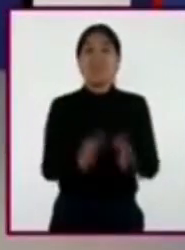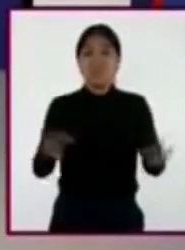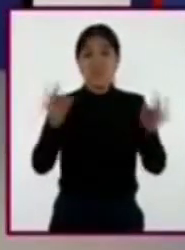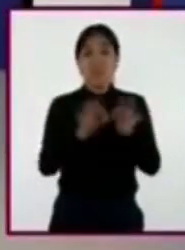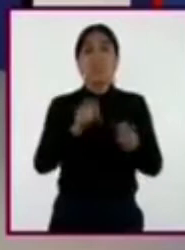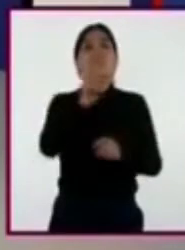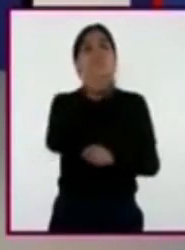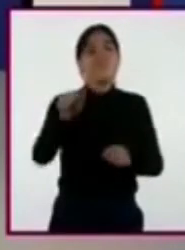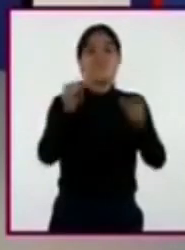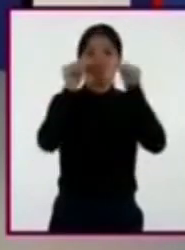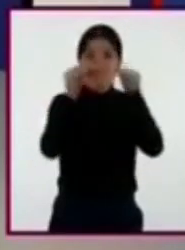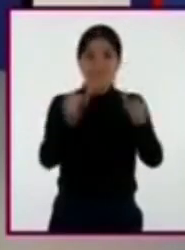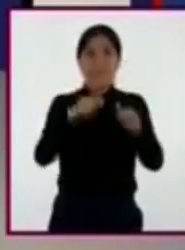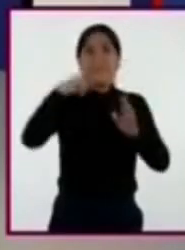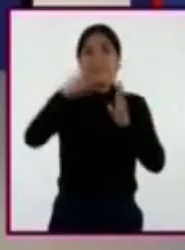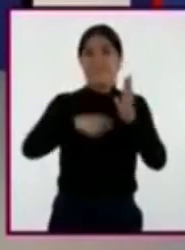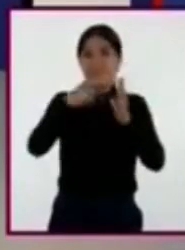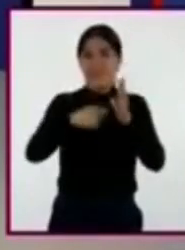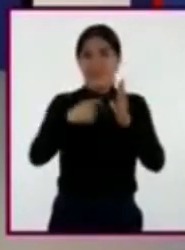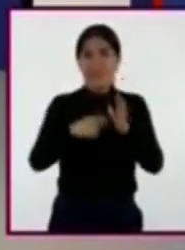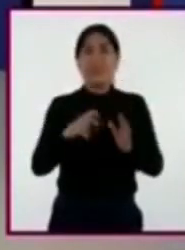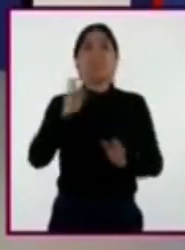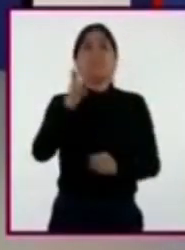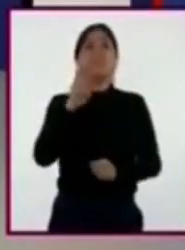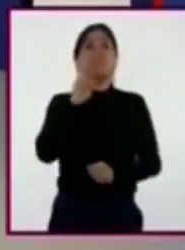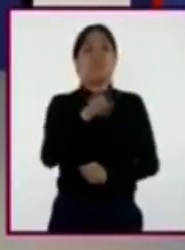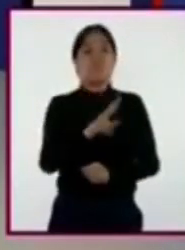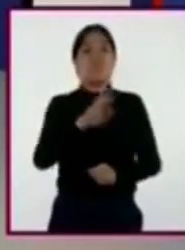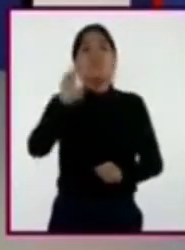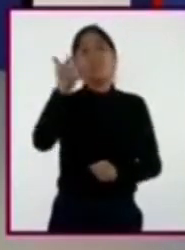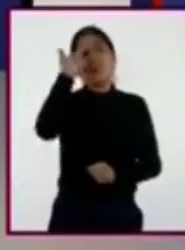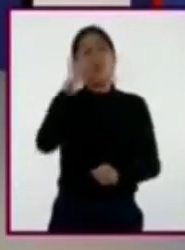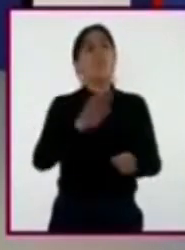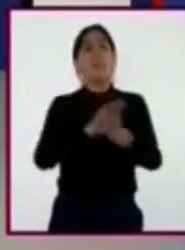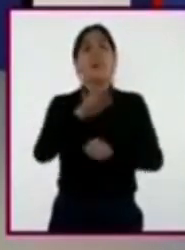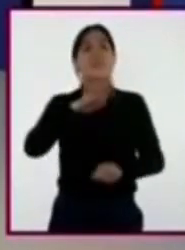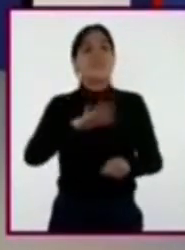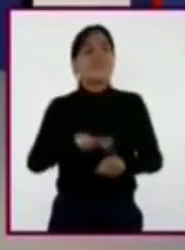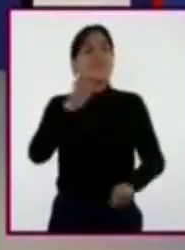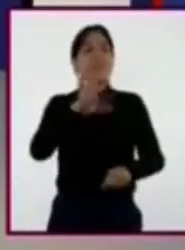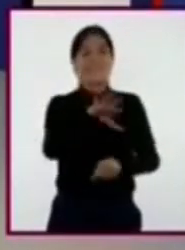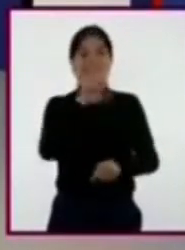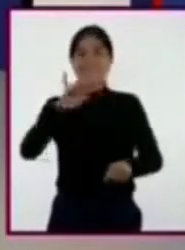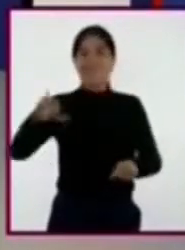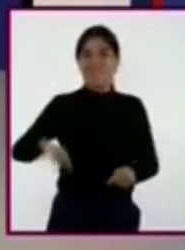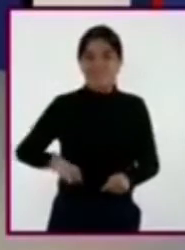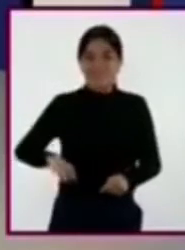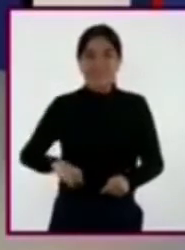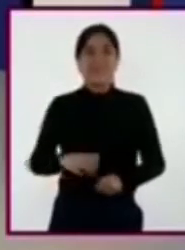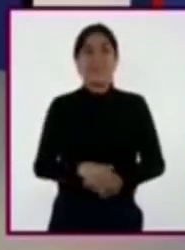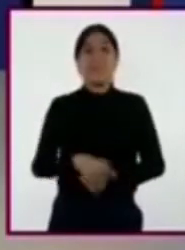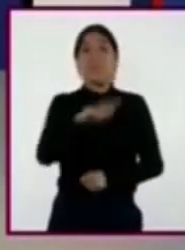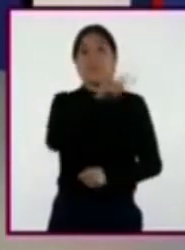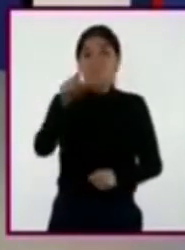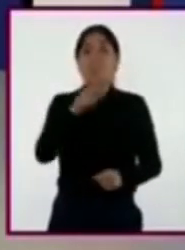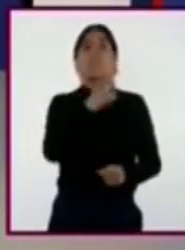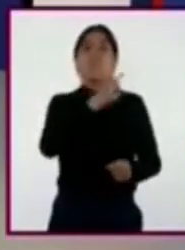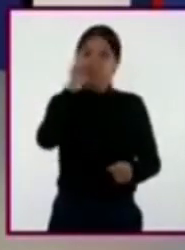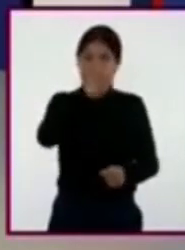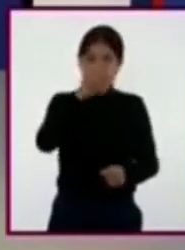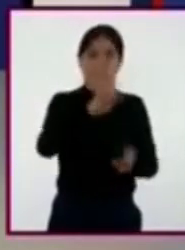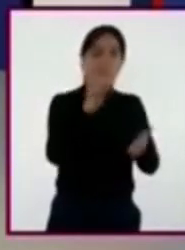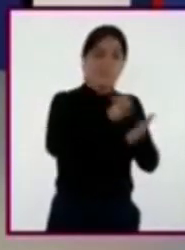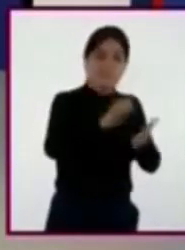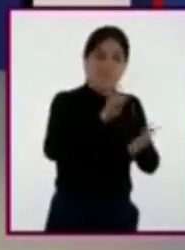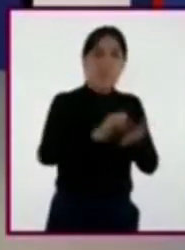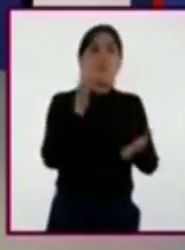que pongan atención a los videos y recuerden de ellos lo que más llame su interés. Les recomendamos anotarlo en sus cuadernos